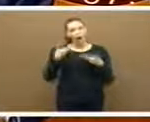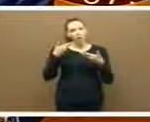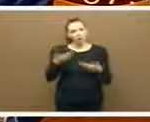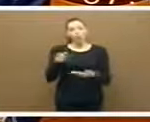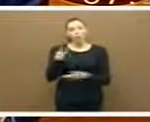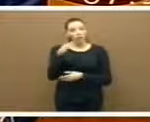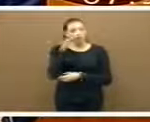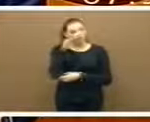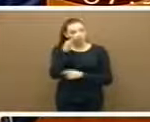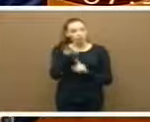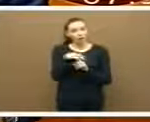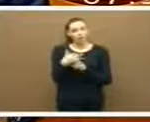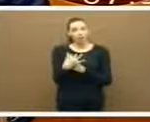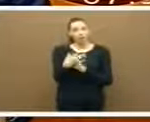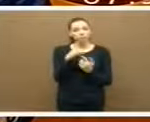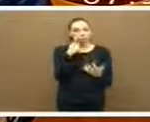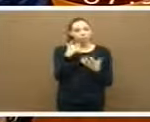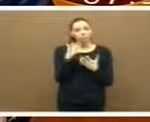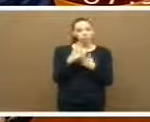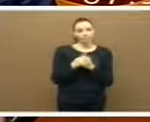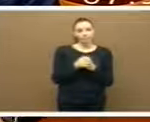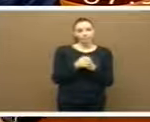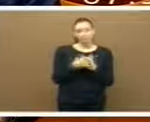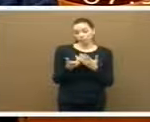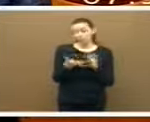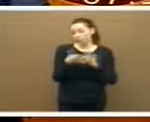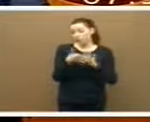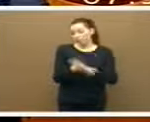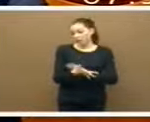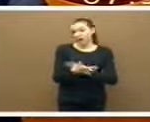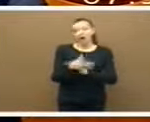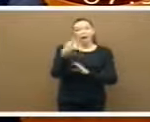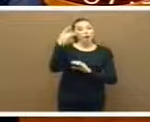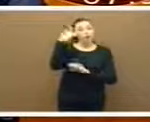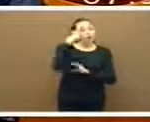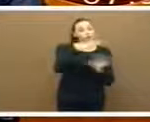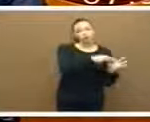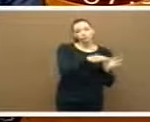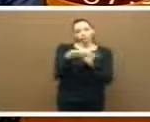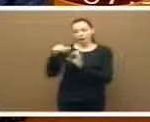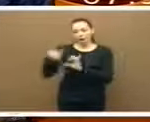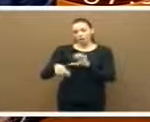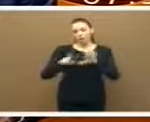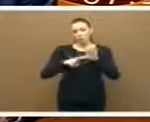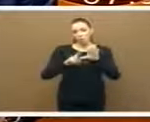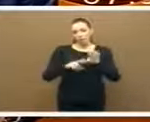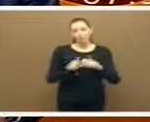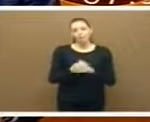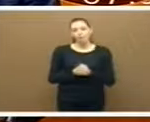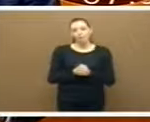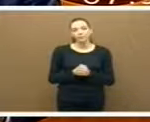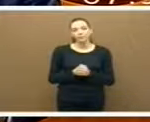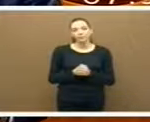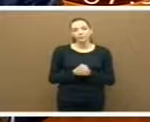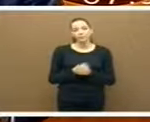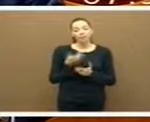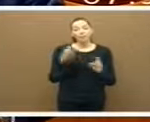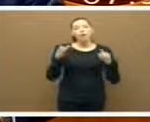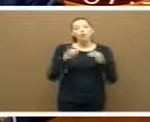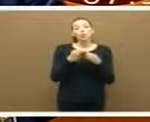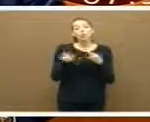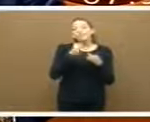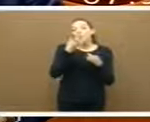pragmática de lo que supone el mundo taurino en nuestra comunidad. Desde el Grupo Parlamentario